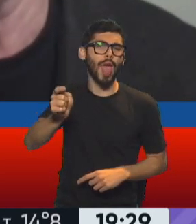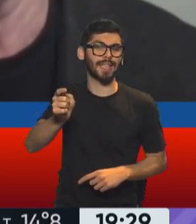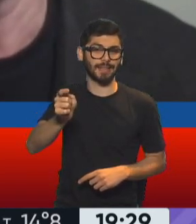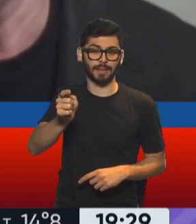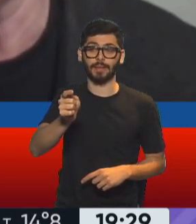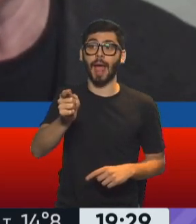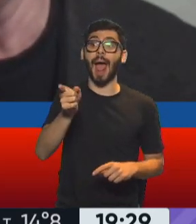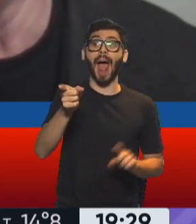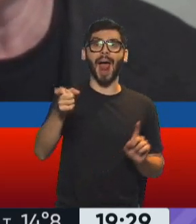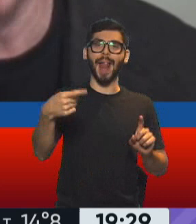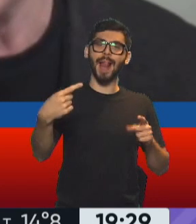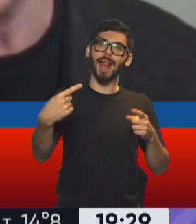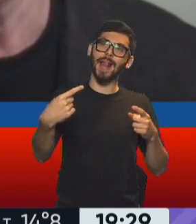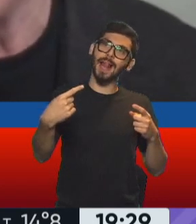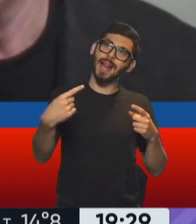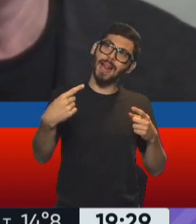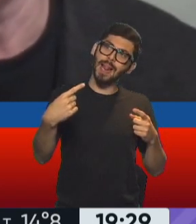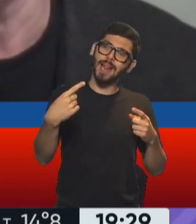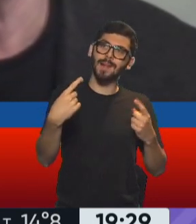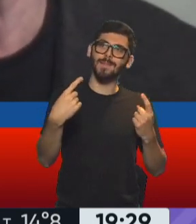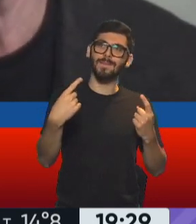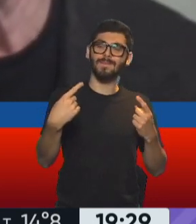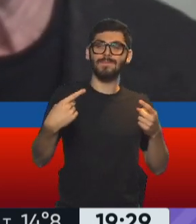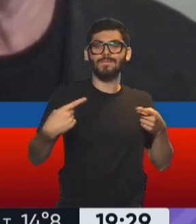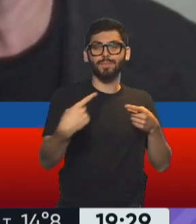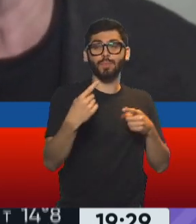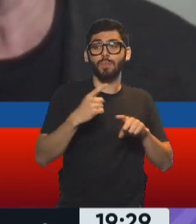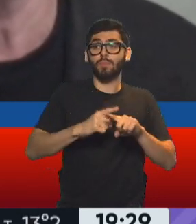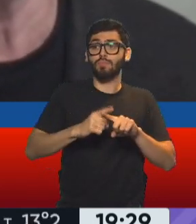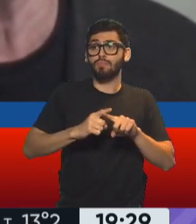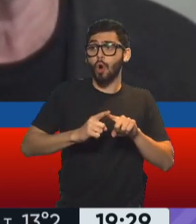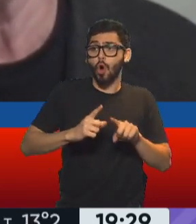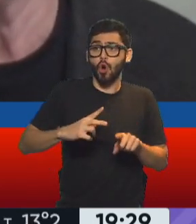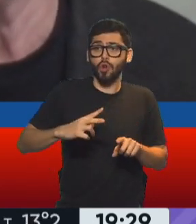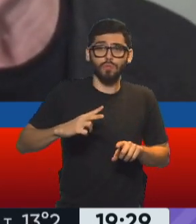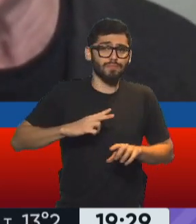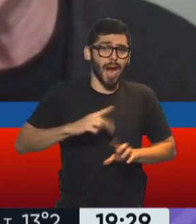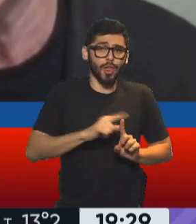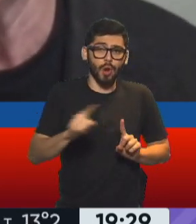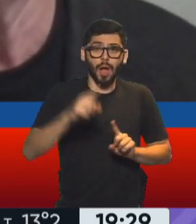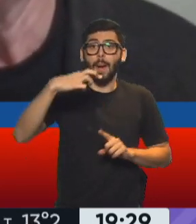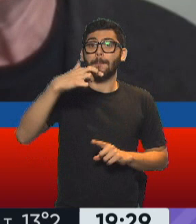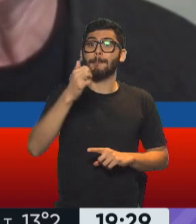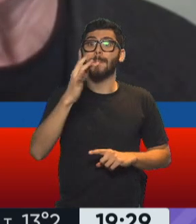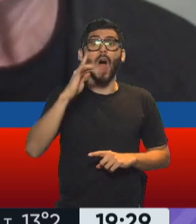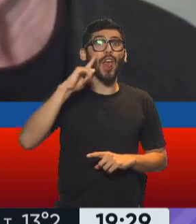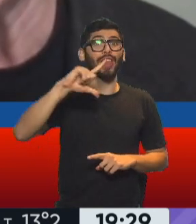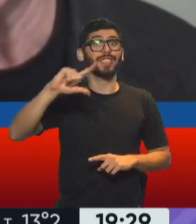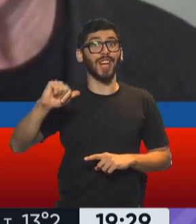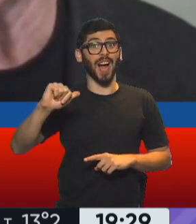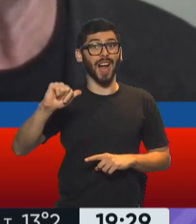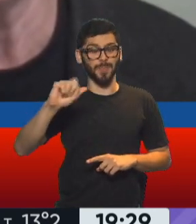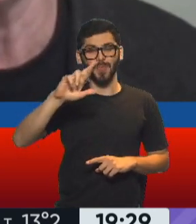una diferencia más personal que judicial desde hace mucho tiempo, que es el juez Alejo Ramos Padilla. Alejo